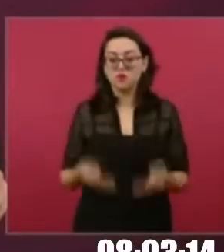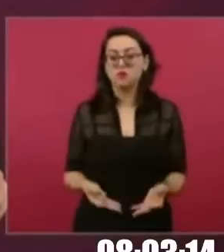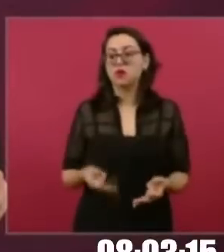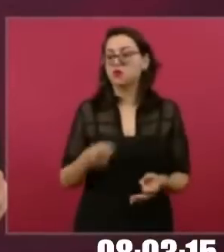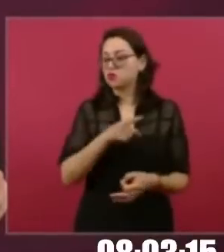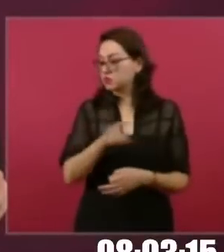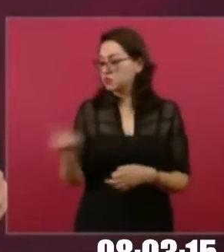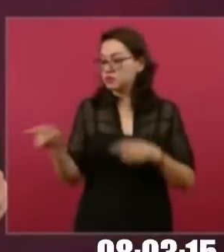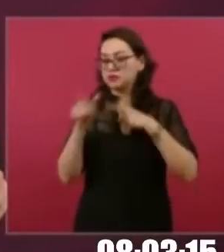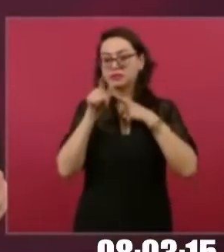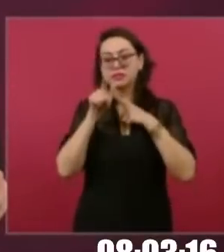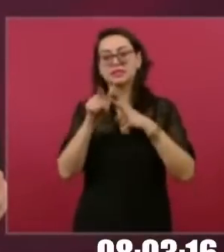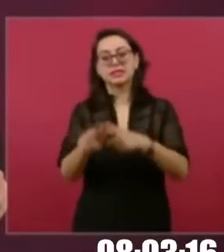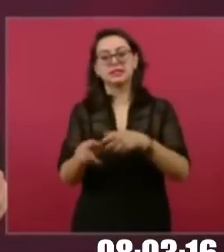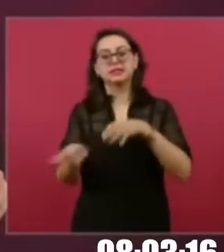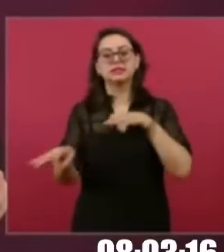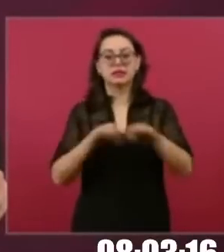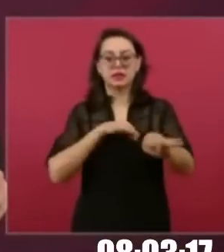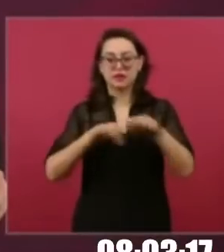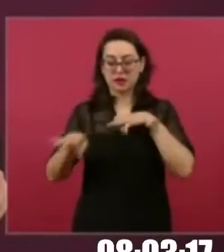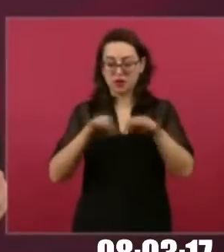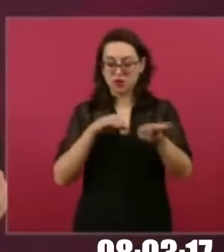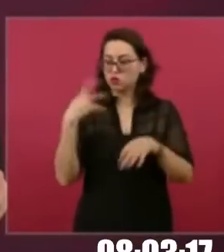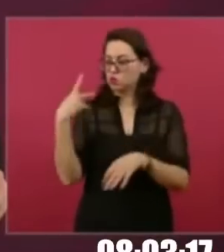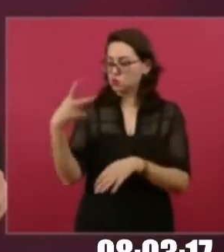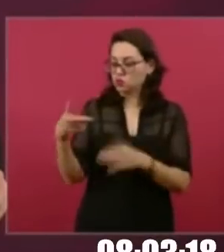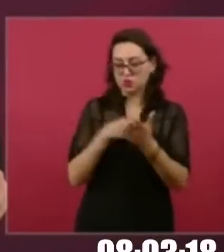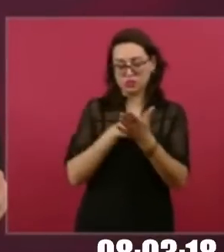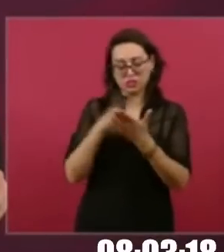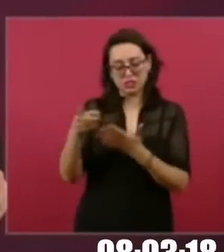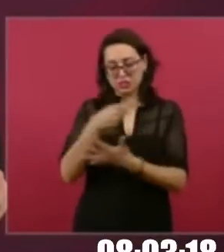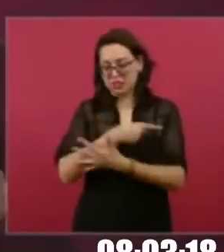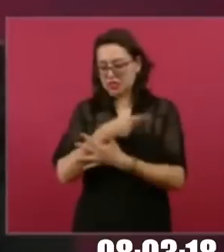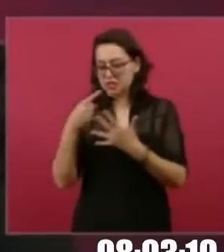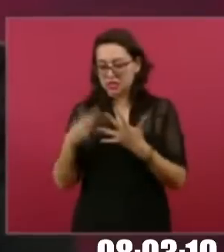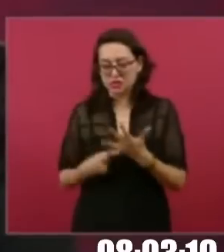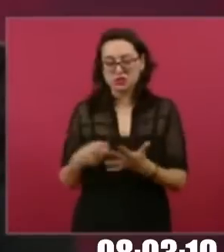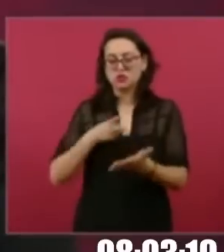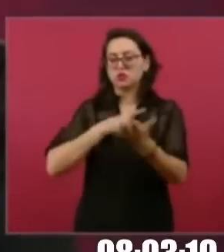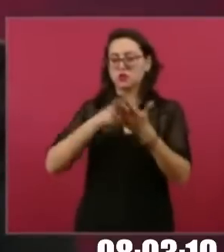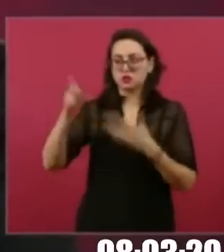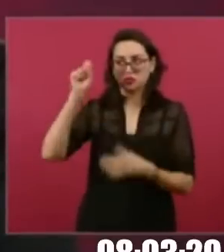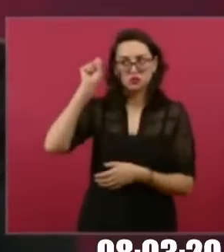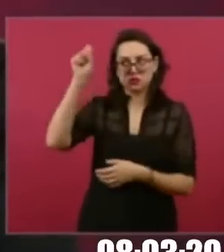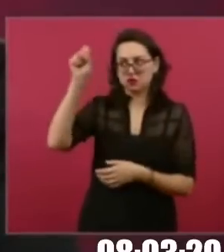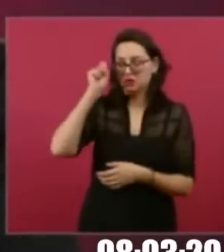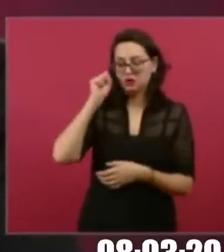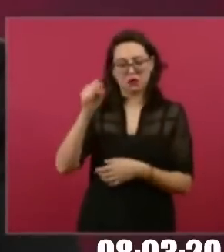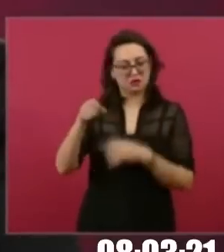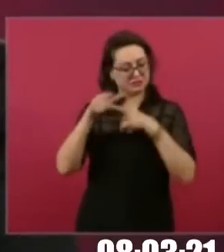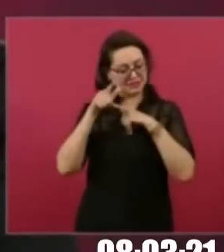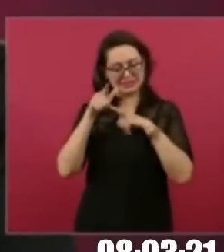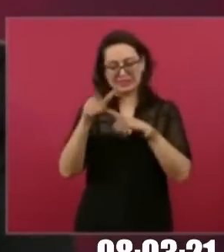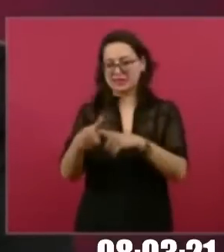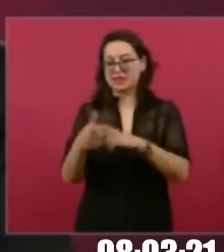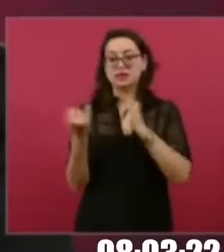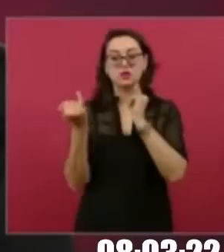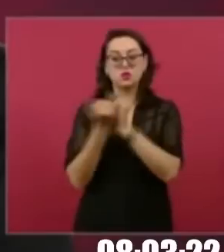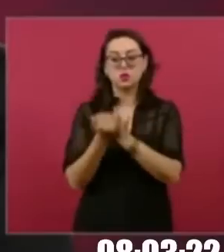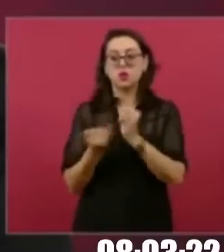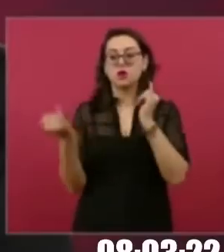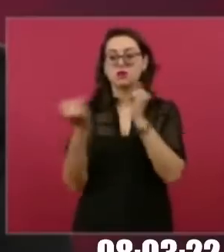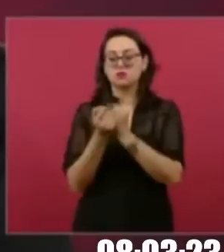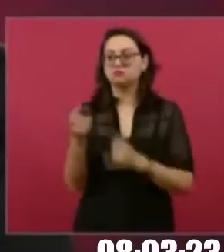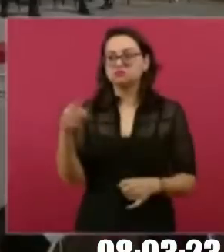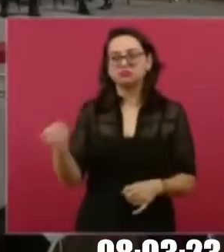asegurada su derechos laborales sus derechos sindicales pero más allá de eso han sido